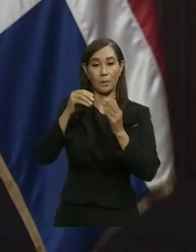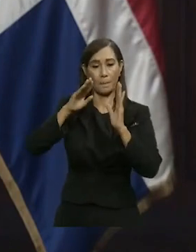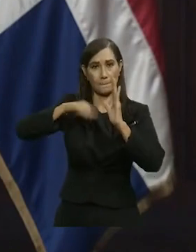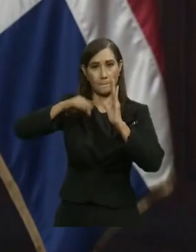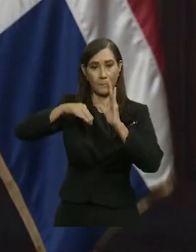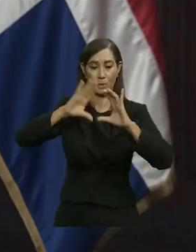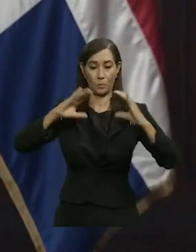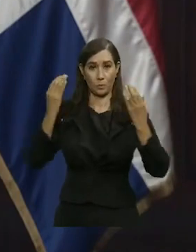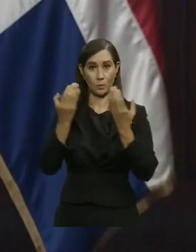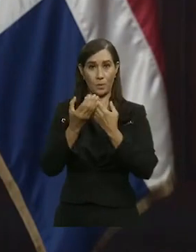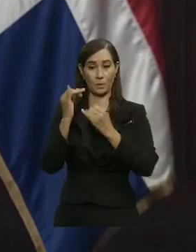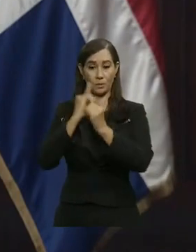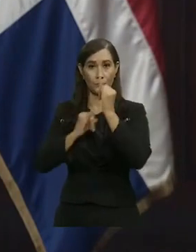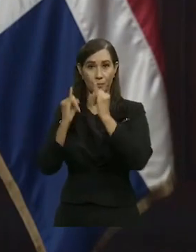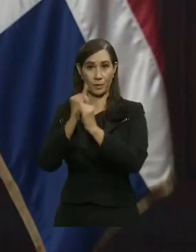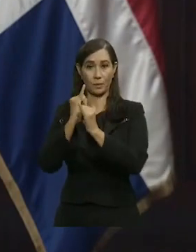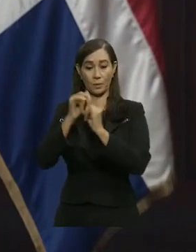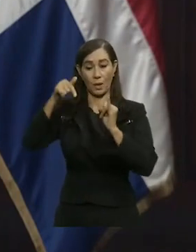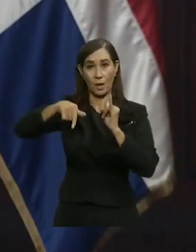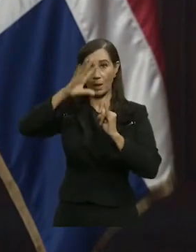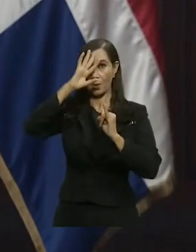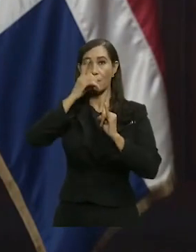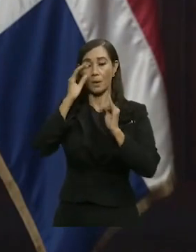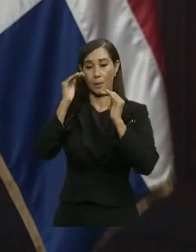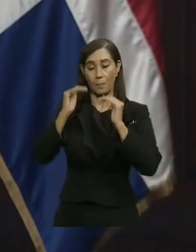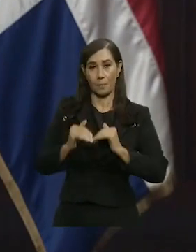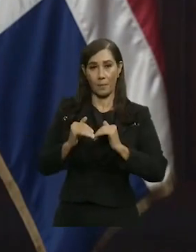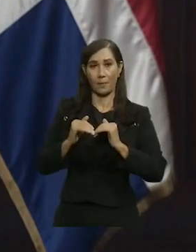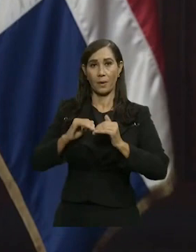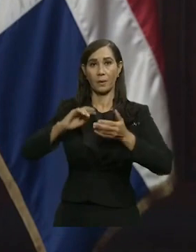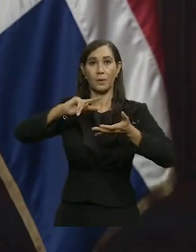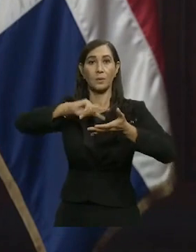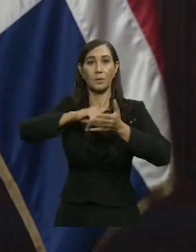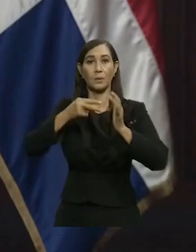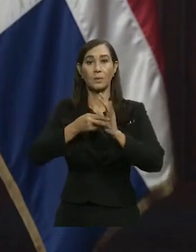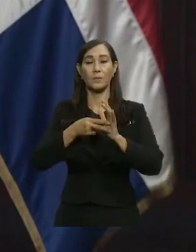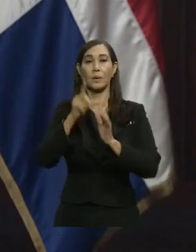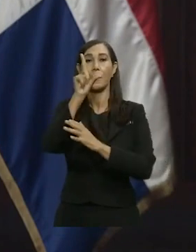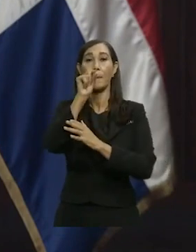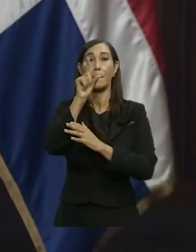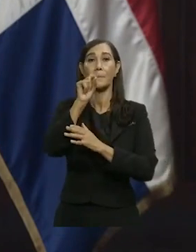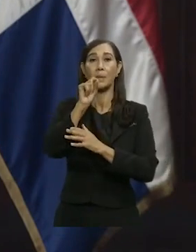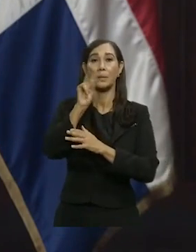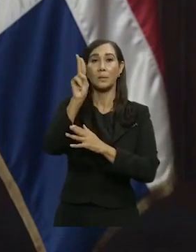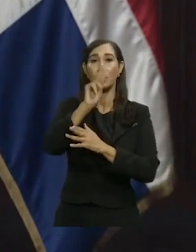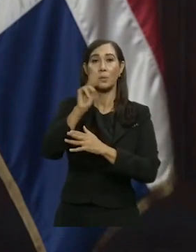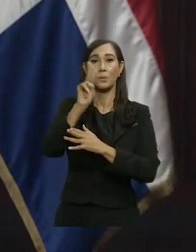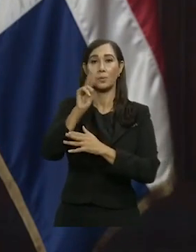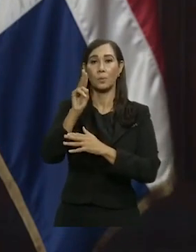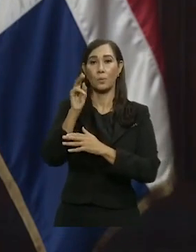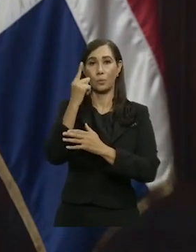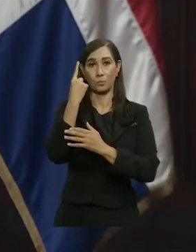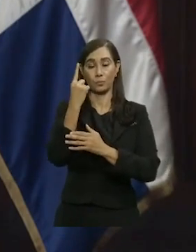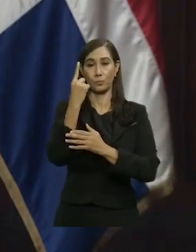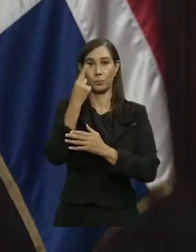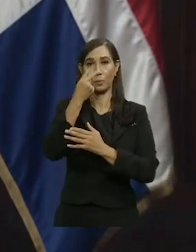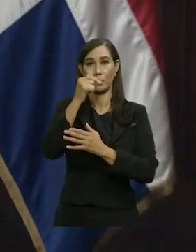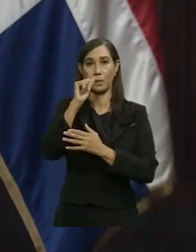internacional. Esto se traduce en un subsidio de 20.58 pesos por galón para el GLP y de